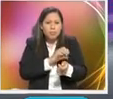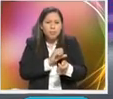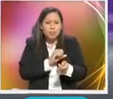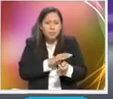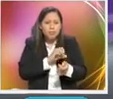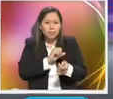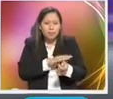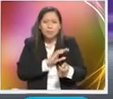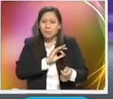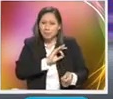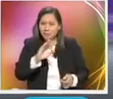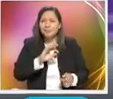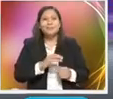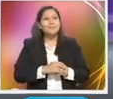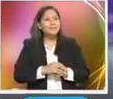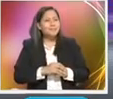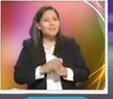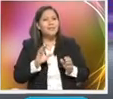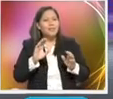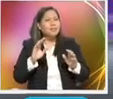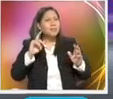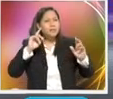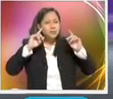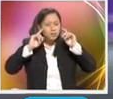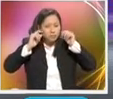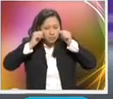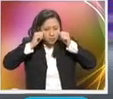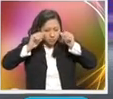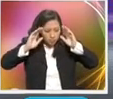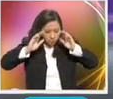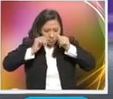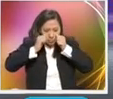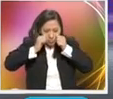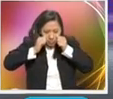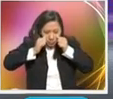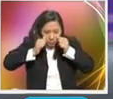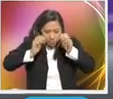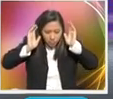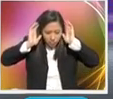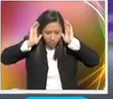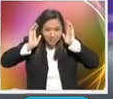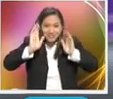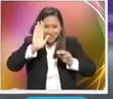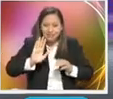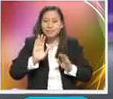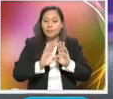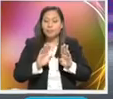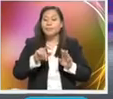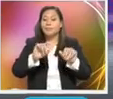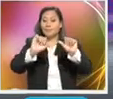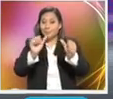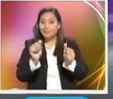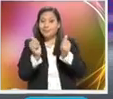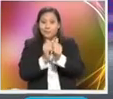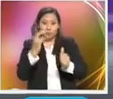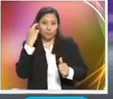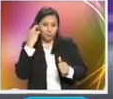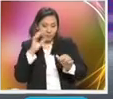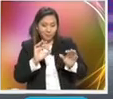más... bueno, si te sumerges, ¿no? Cositas no, acabas más de decir algo que es esencial. En el arte sonoro,